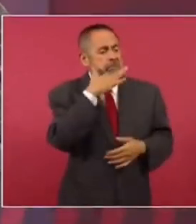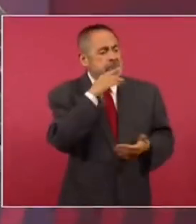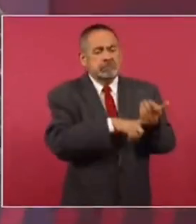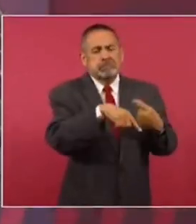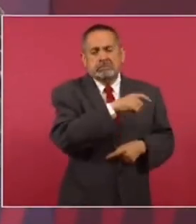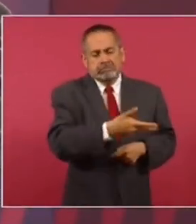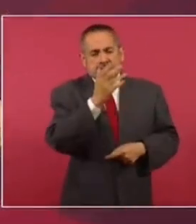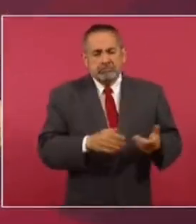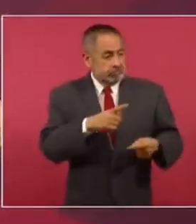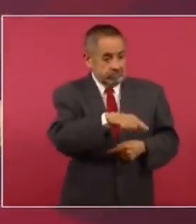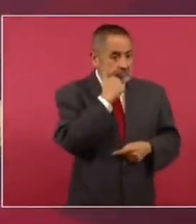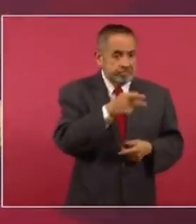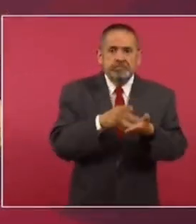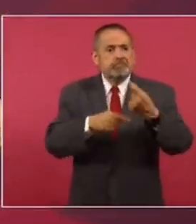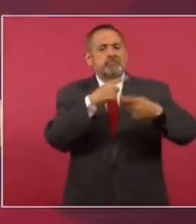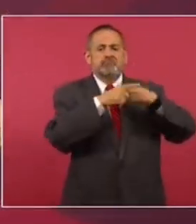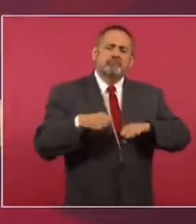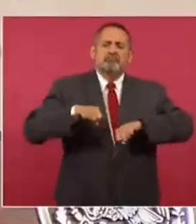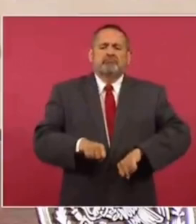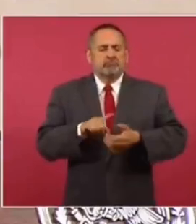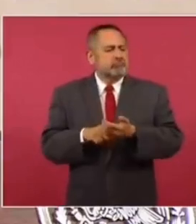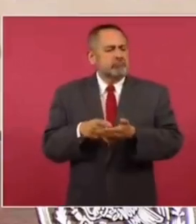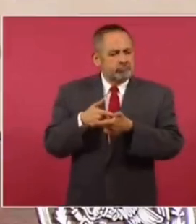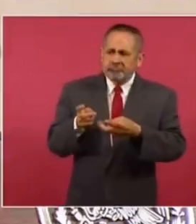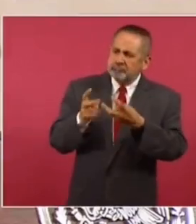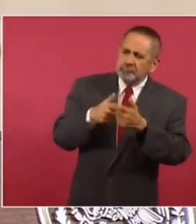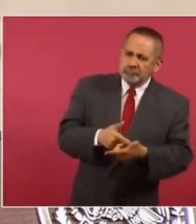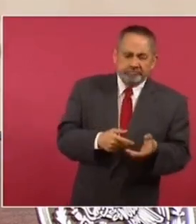corruptos que quieren regresar por sus fueros para seguir robando.